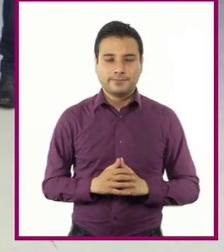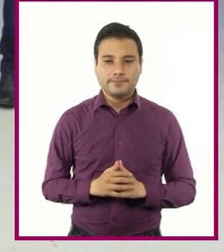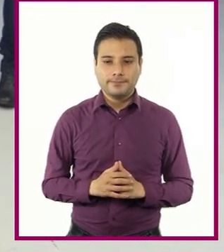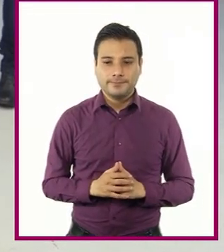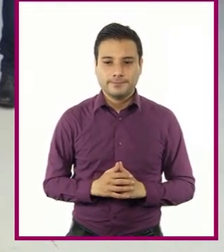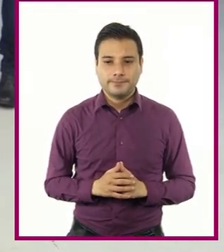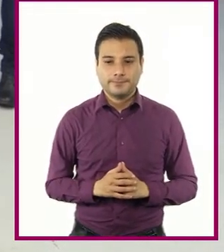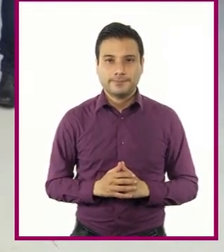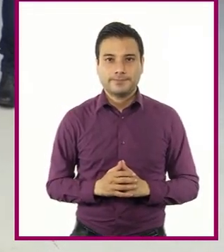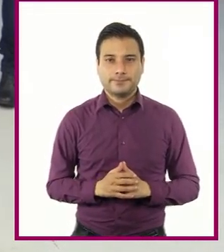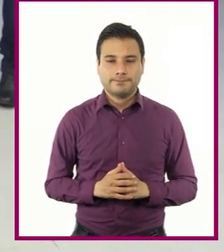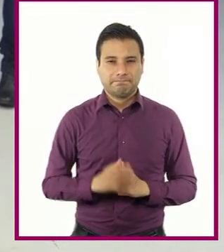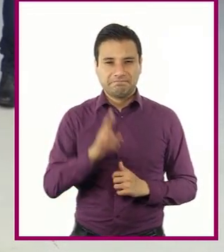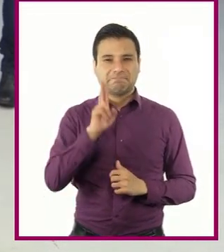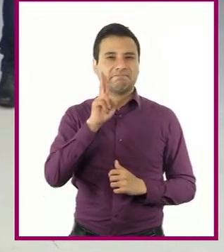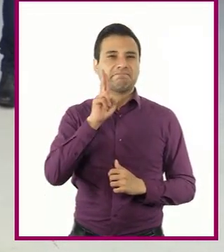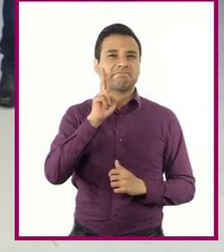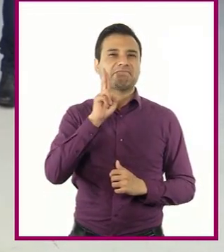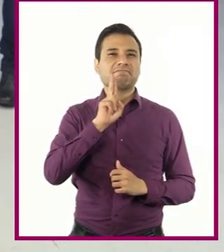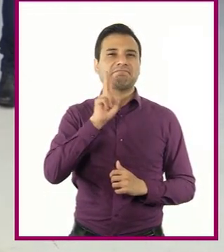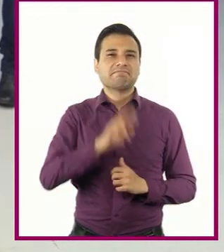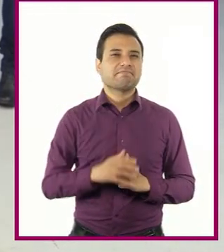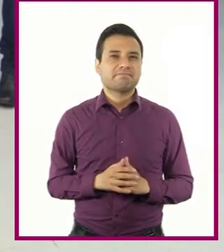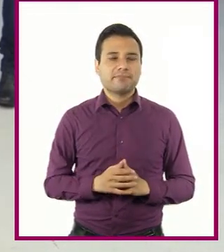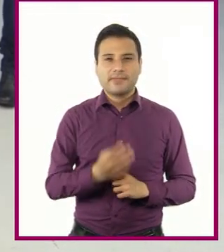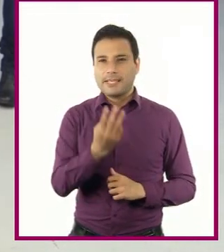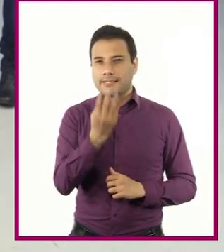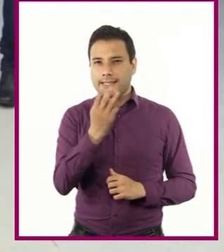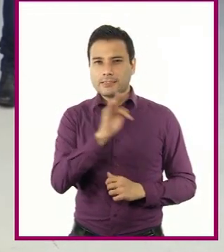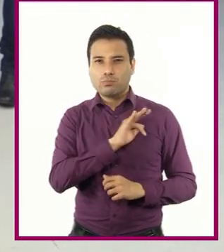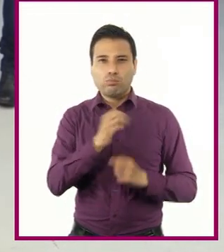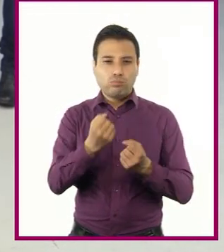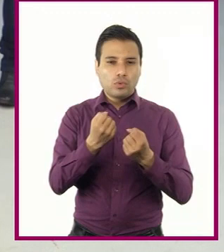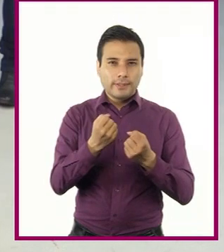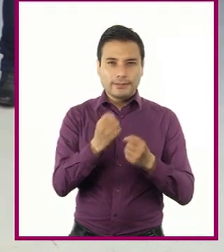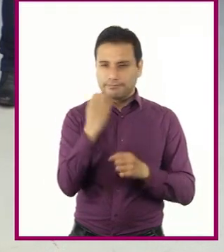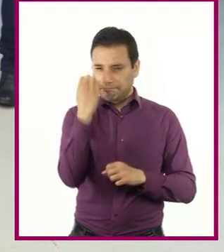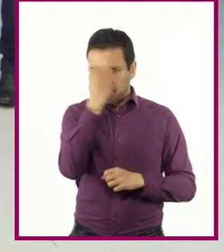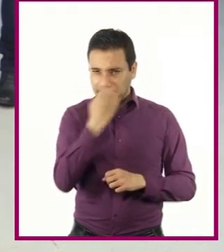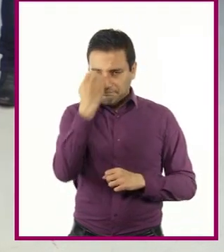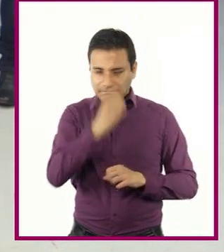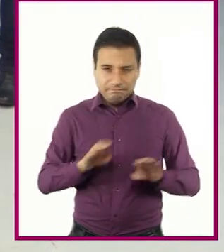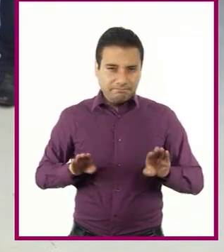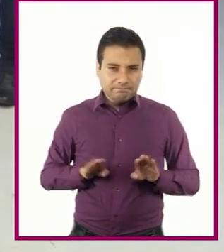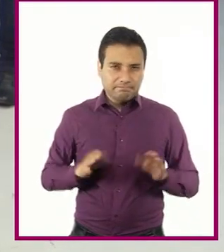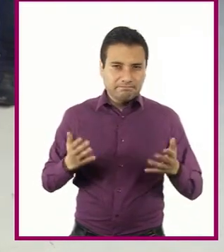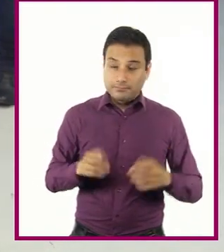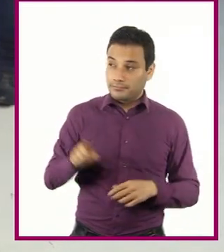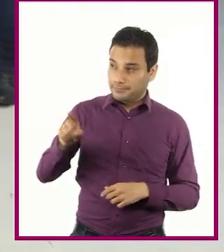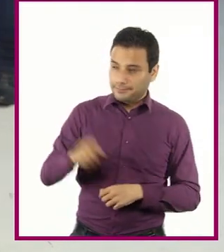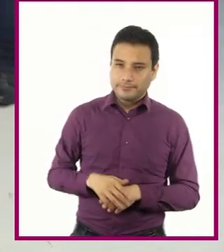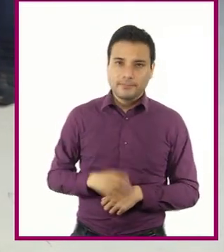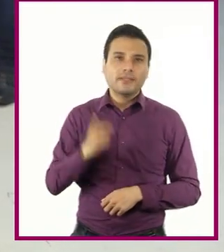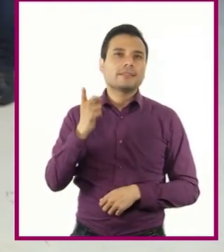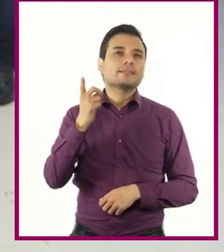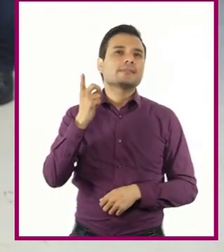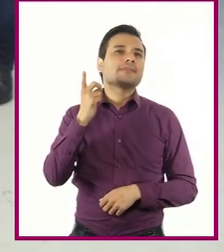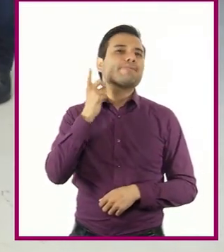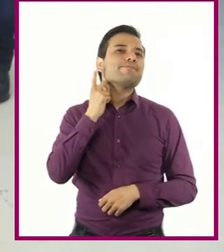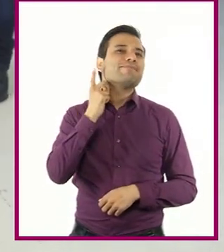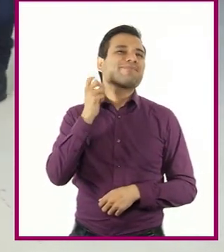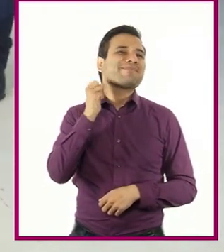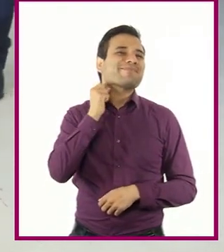Revisemos una por una las características de los 3 poderes de la Federación. Poder legislativo es el Congreso de la